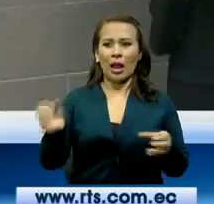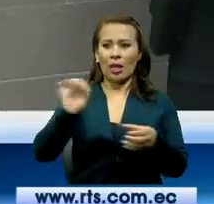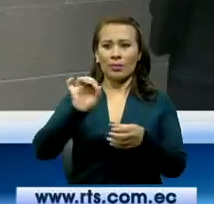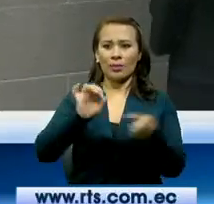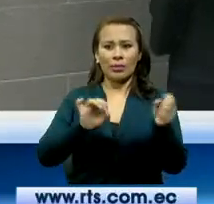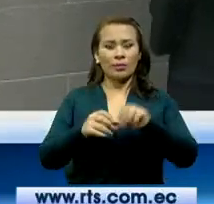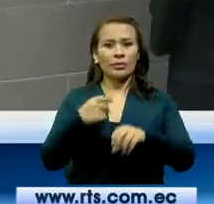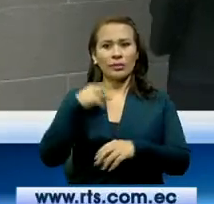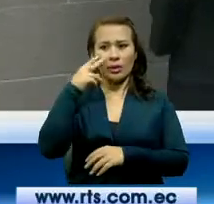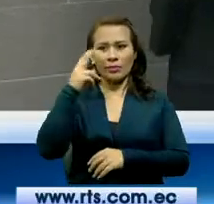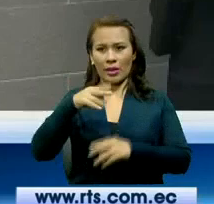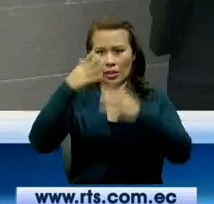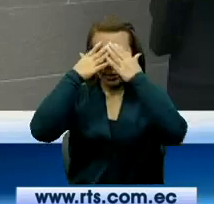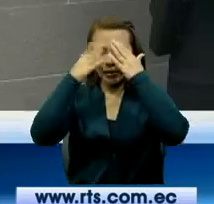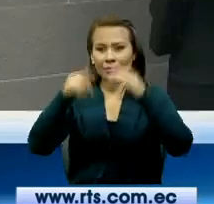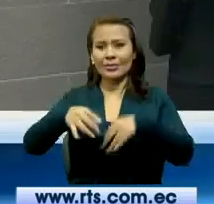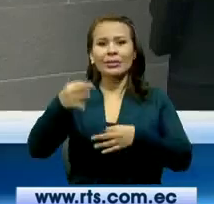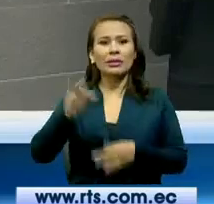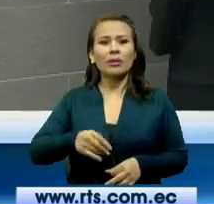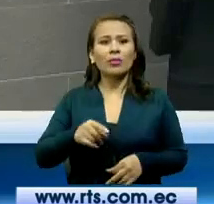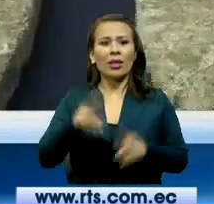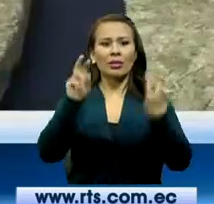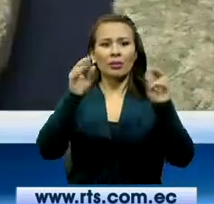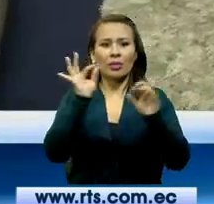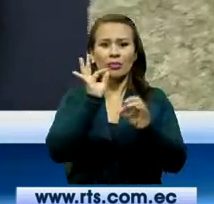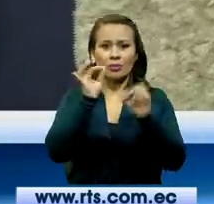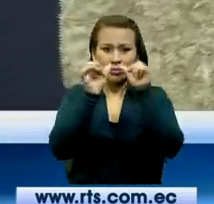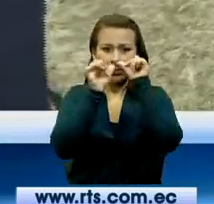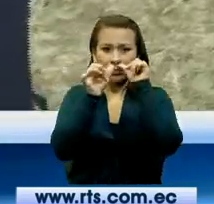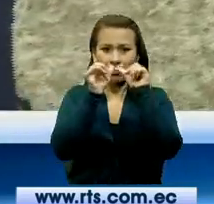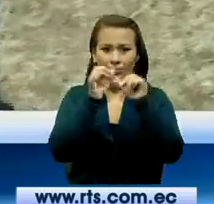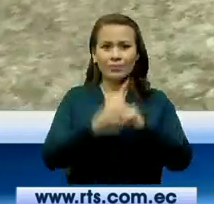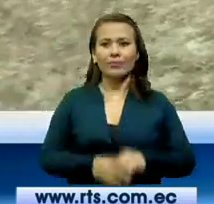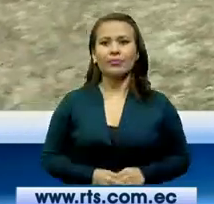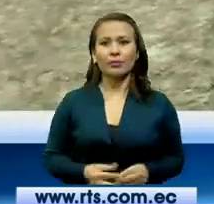de criminalística de Quito nos dio la certeza de que se trata de cocaína. Desde Tulcán informa Miriam Enrique.